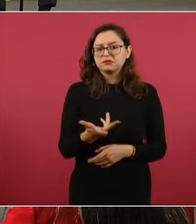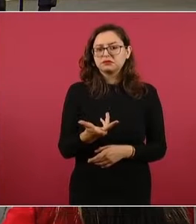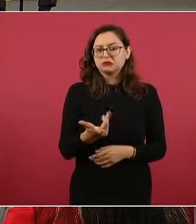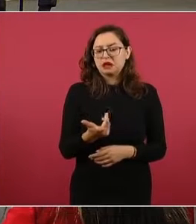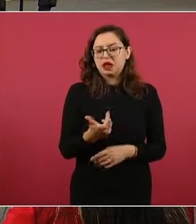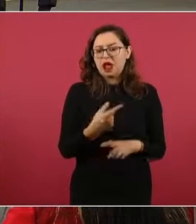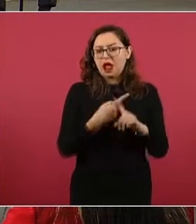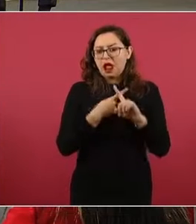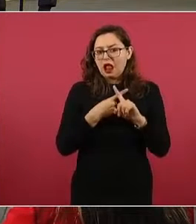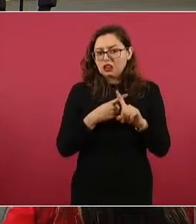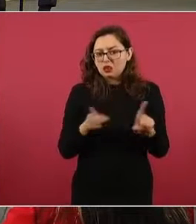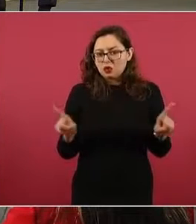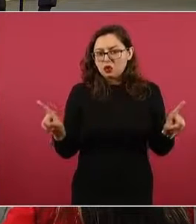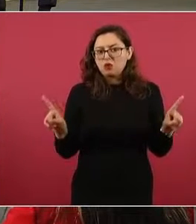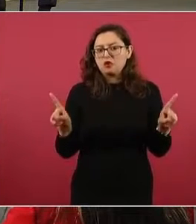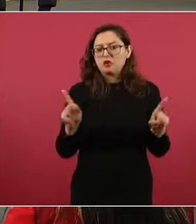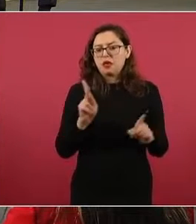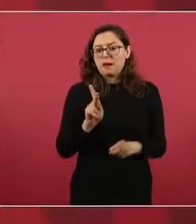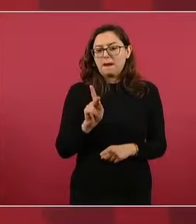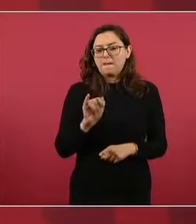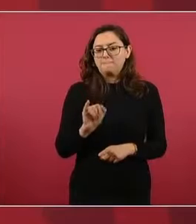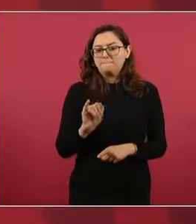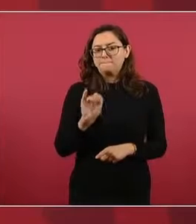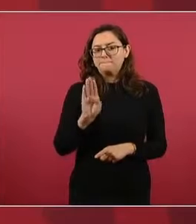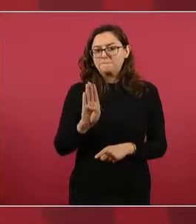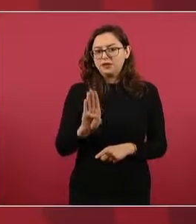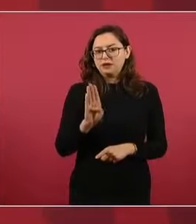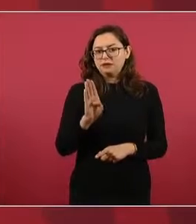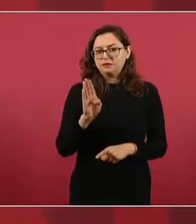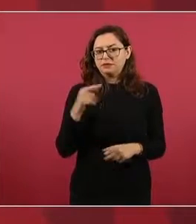perspectiva de crecimiento del PIB en este año,